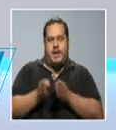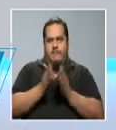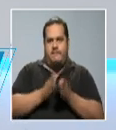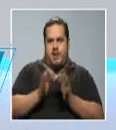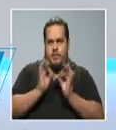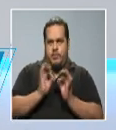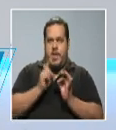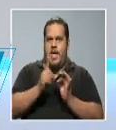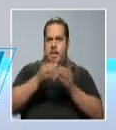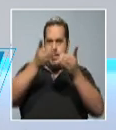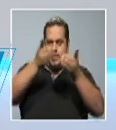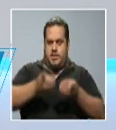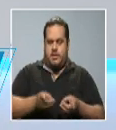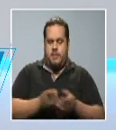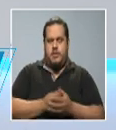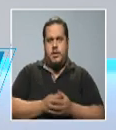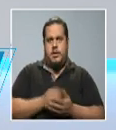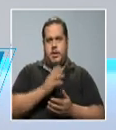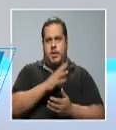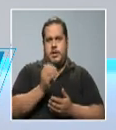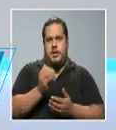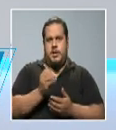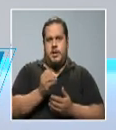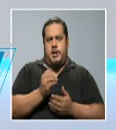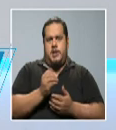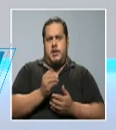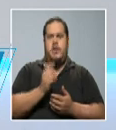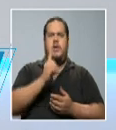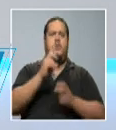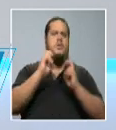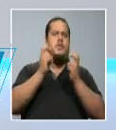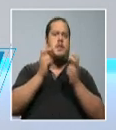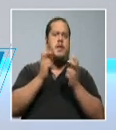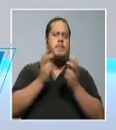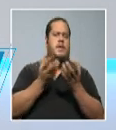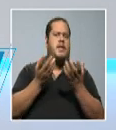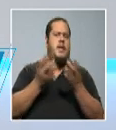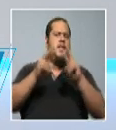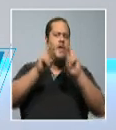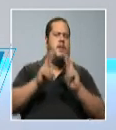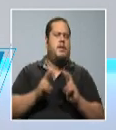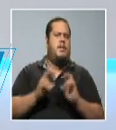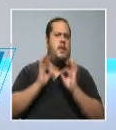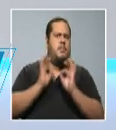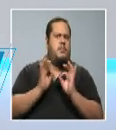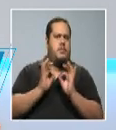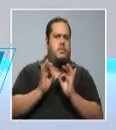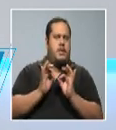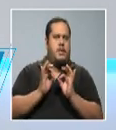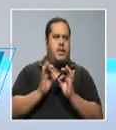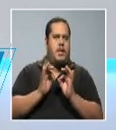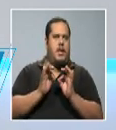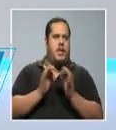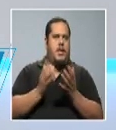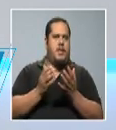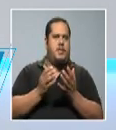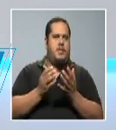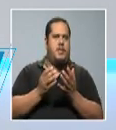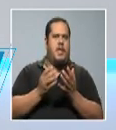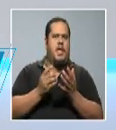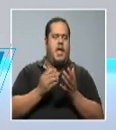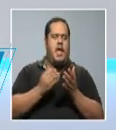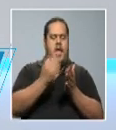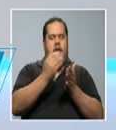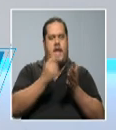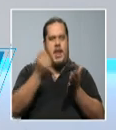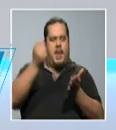de decisiones. Y uno de los temas es, decíamos, revisar muy bien la letra menuda de un contrato.